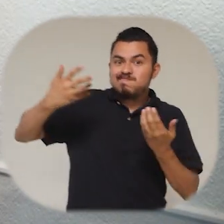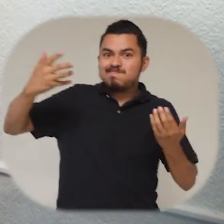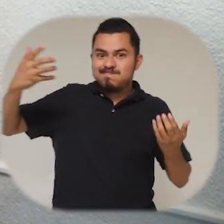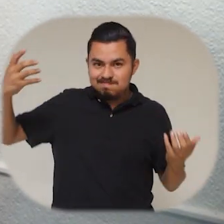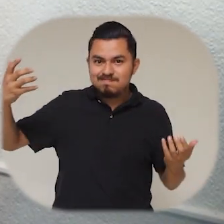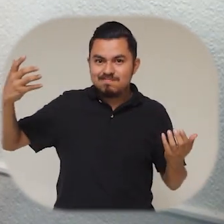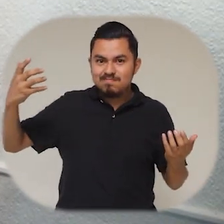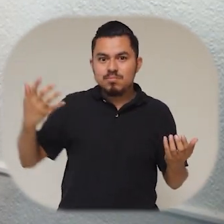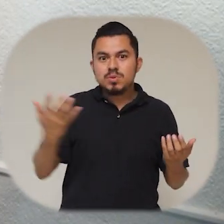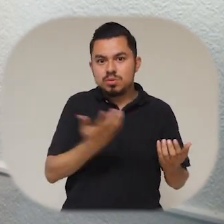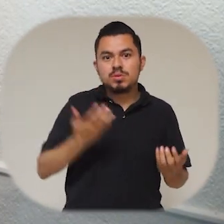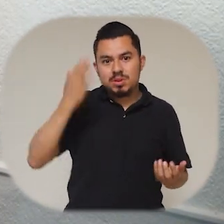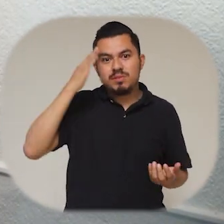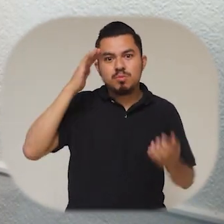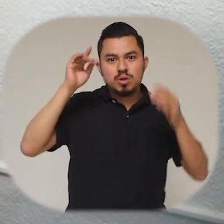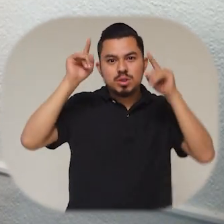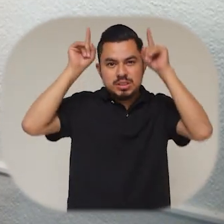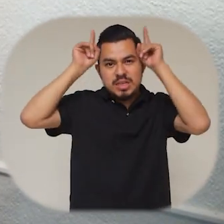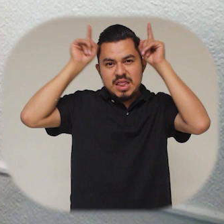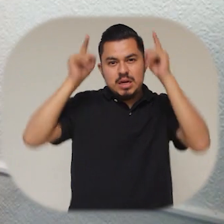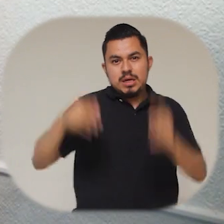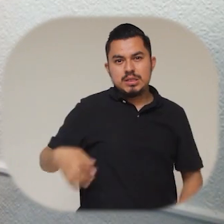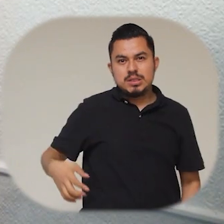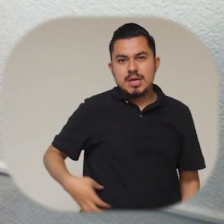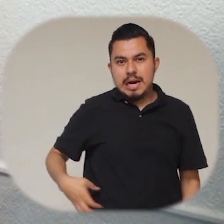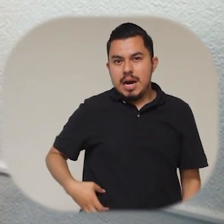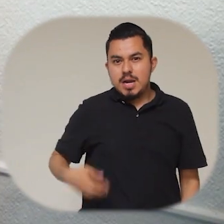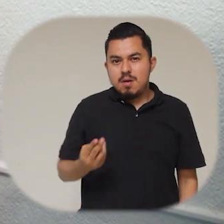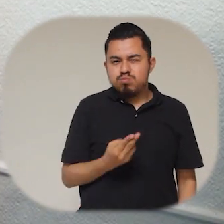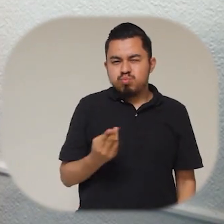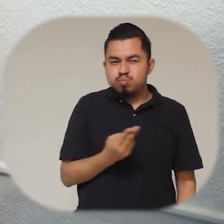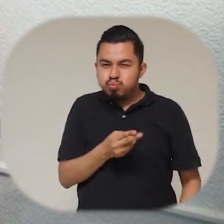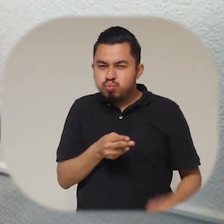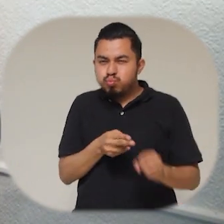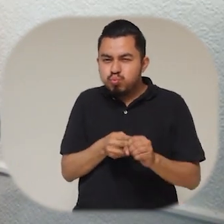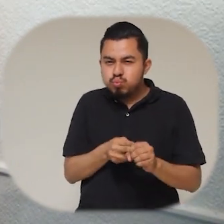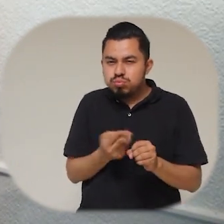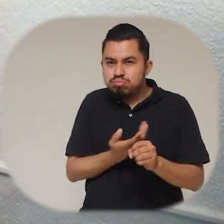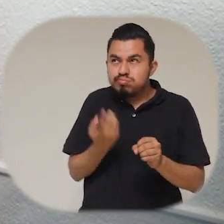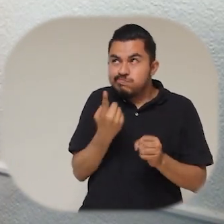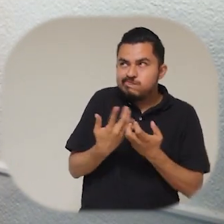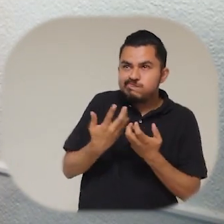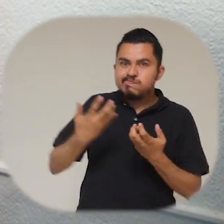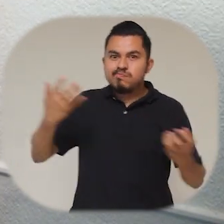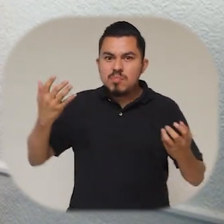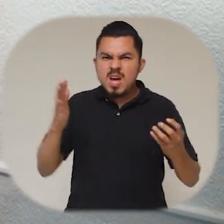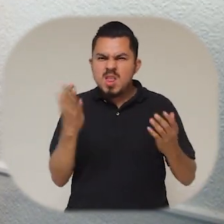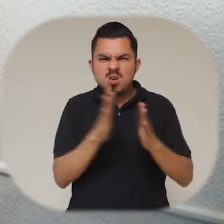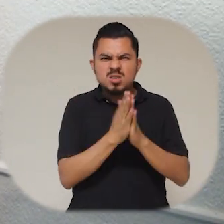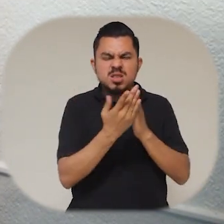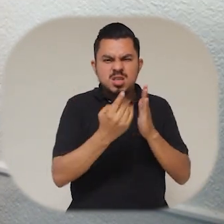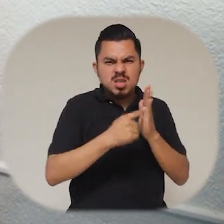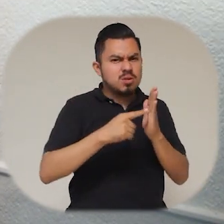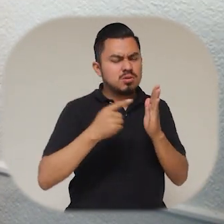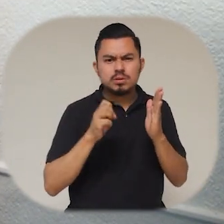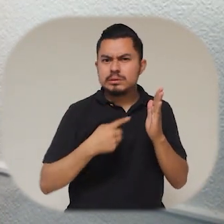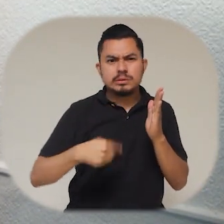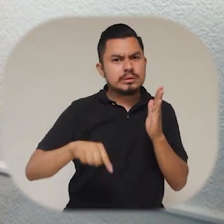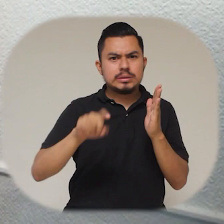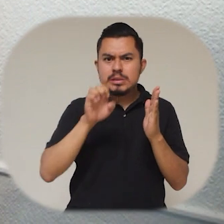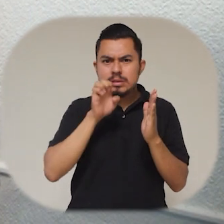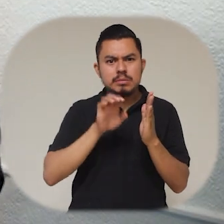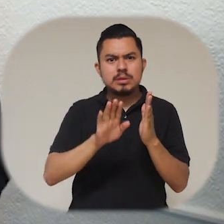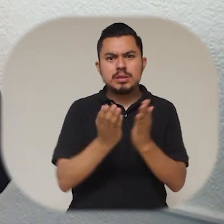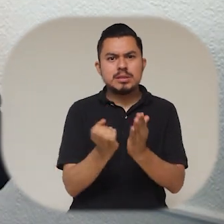a través del Antiguo Testamento que se resolvería el problema del pecado. Así que hay muchos registros